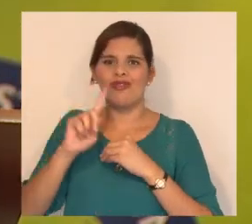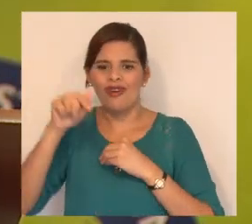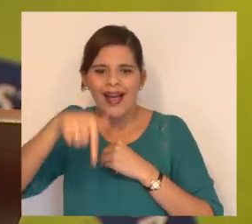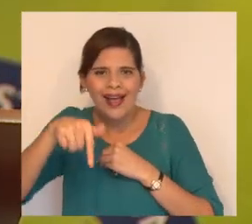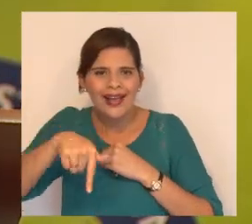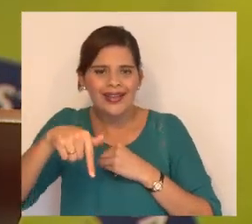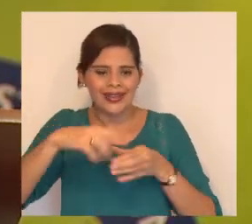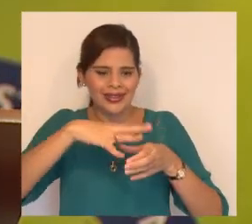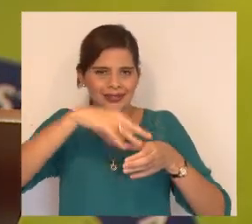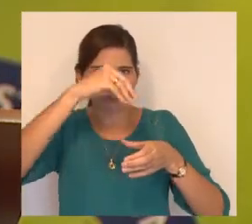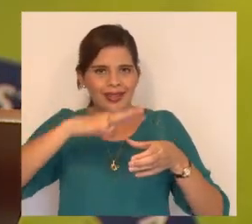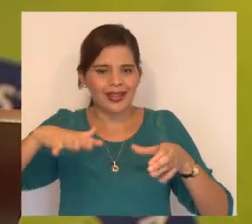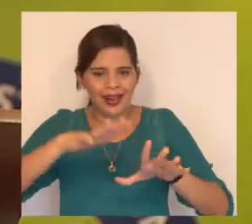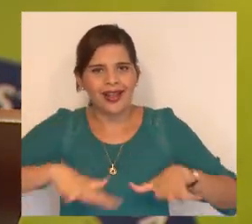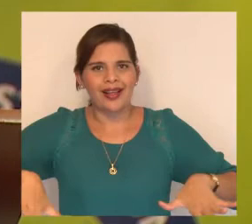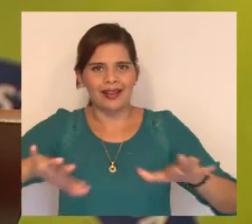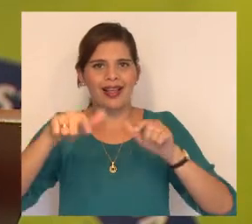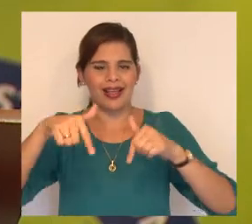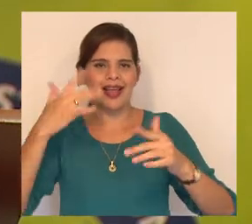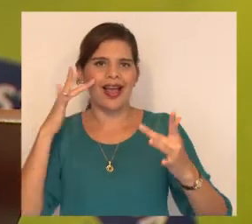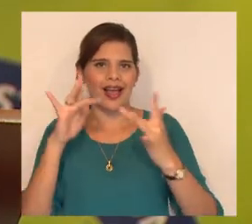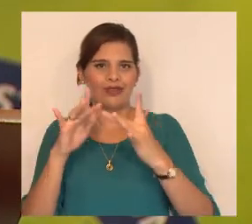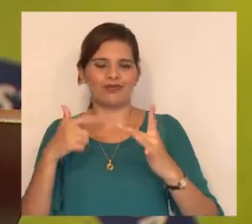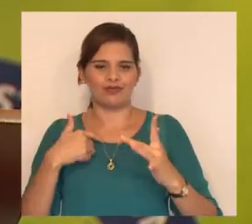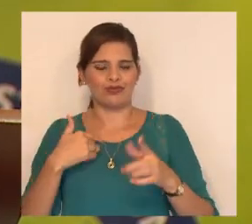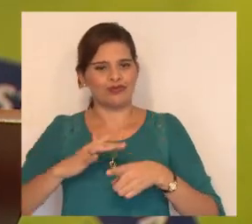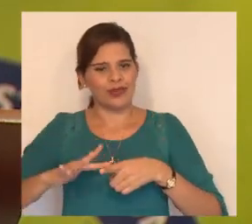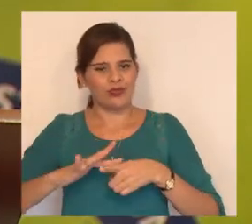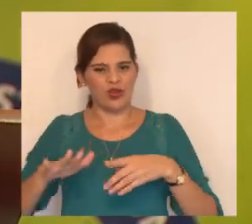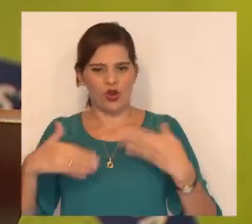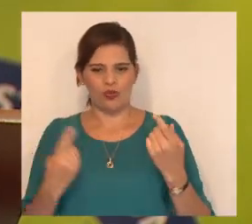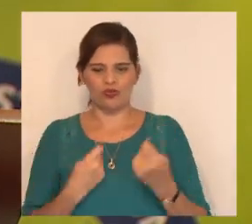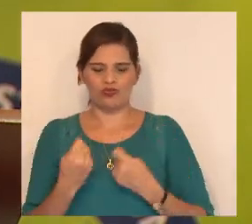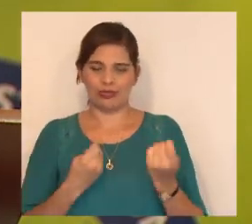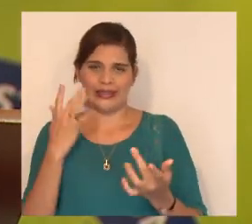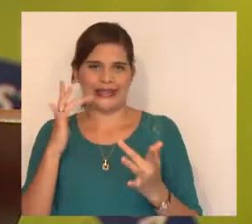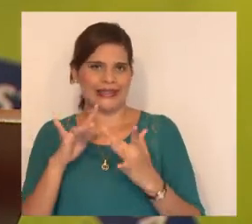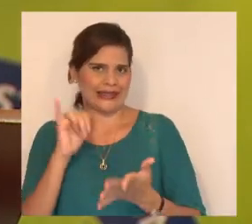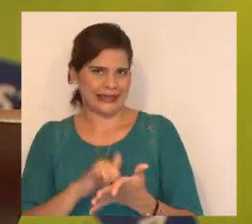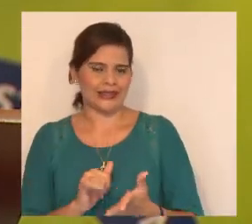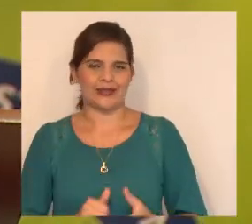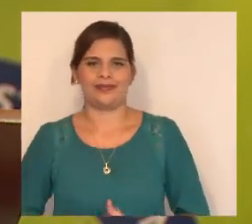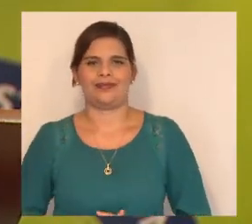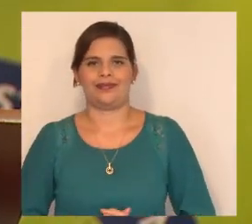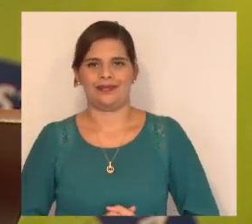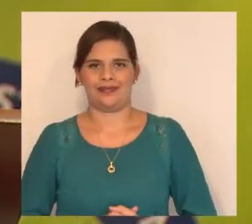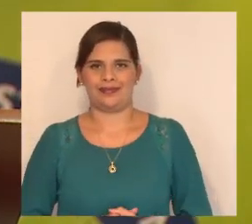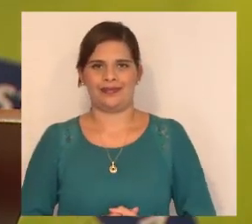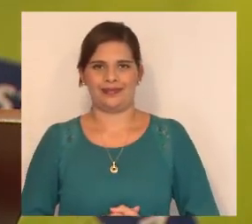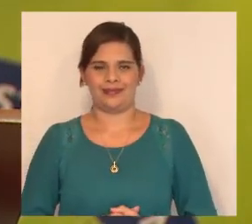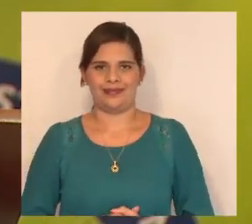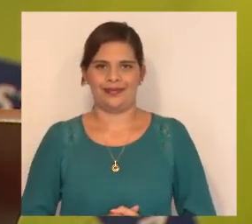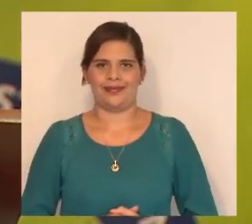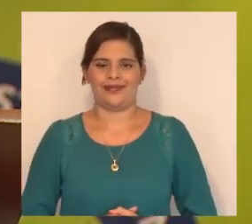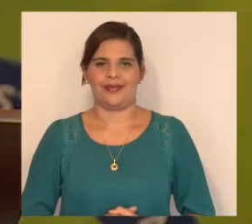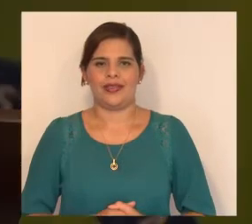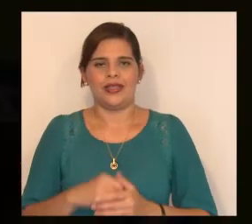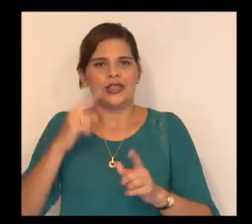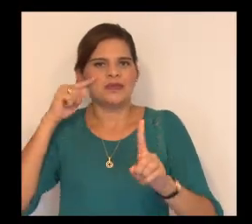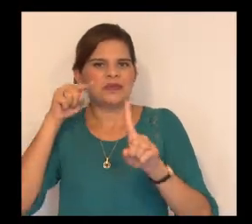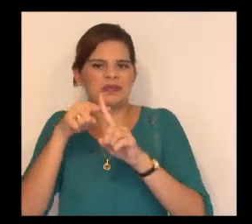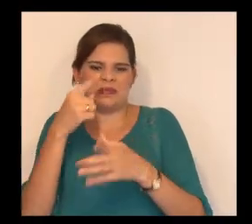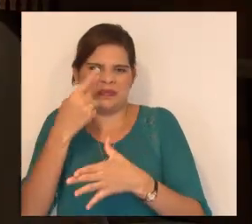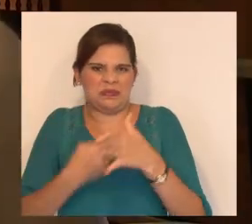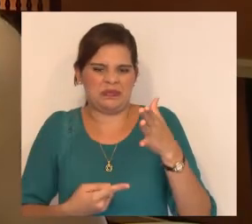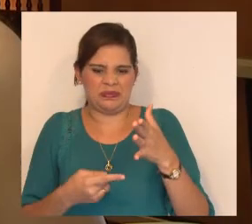de los Estados Unidos. No, es nuestra capacidad de entender nuestra realidad y de ser profundamente creativos, cosa que tenemos